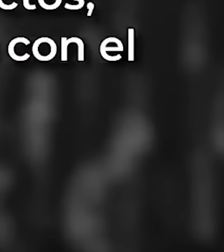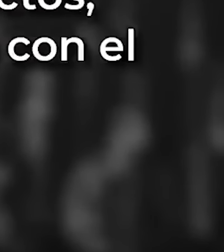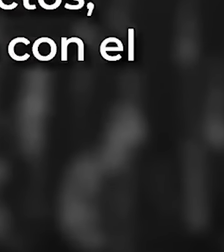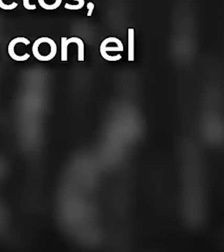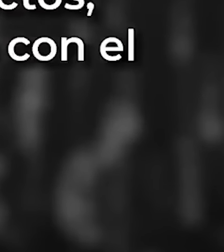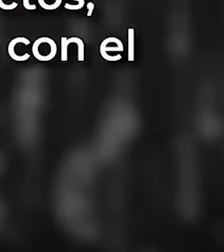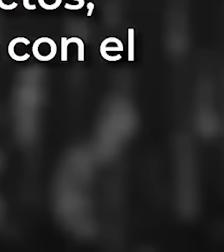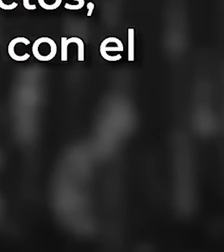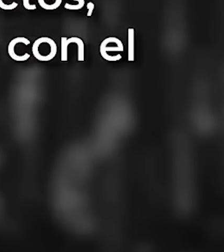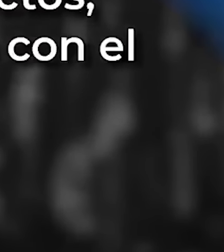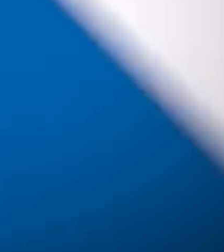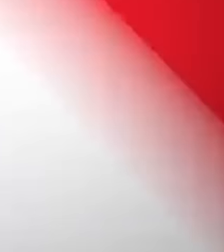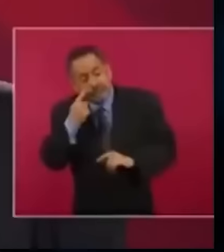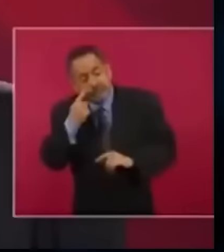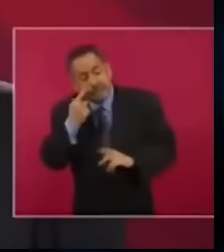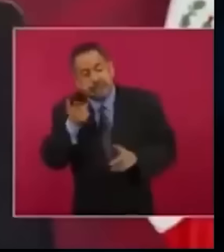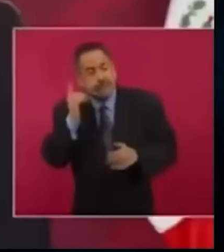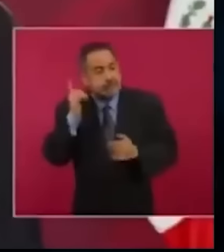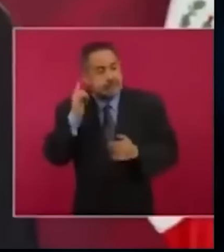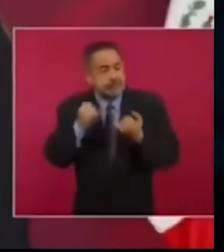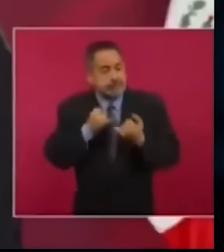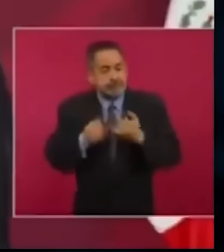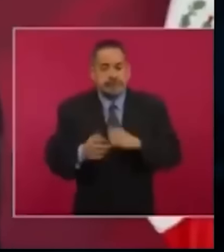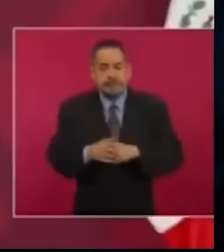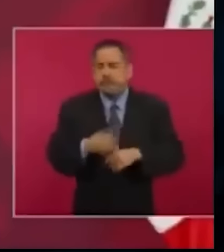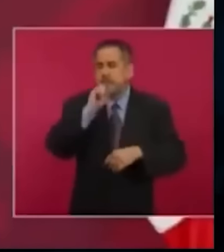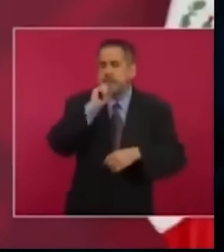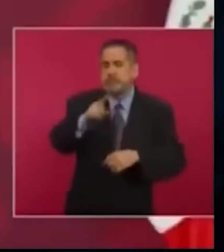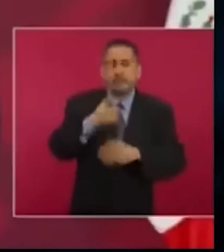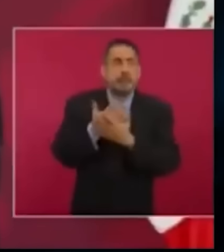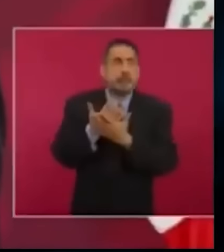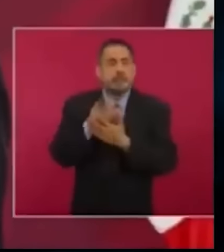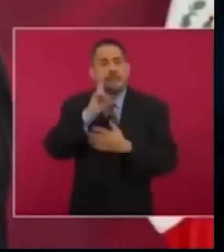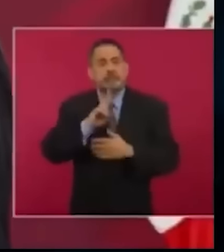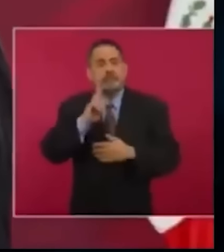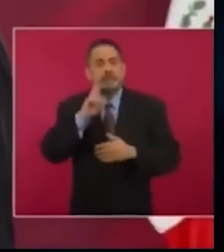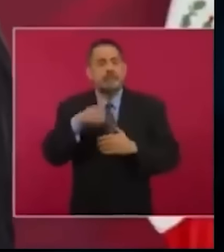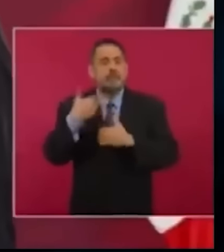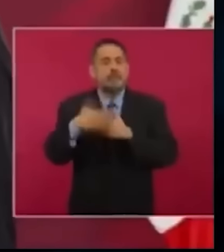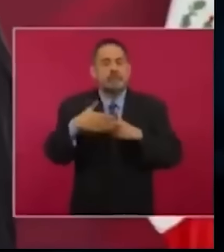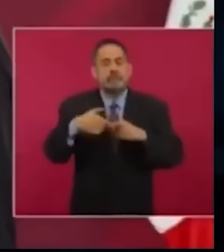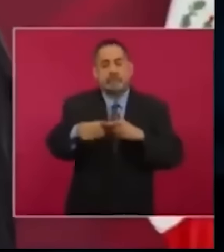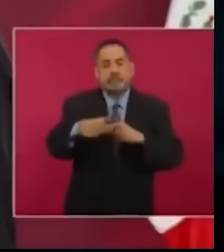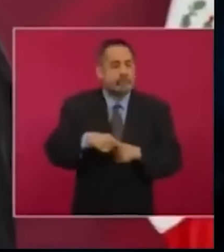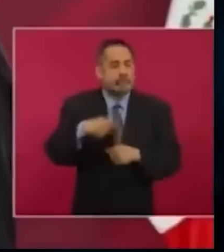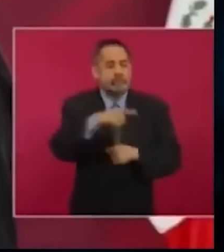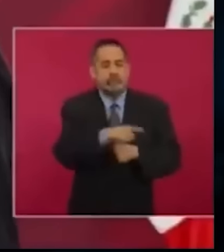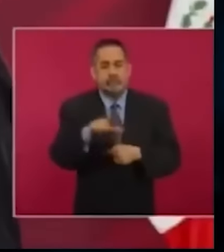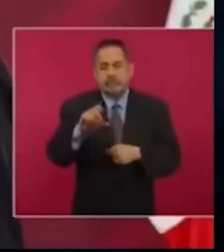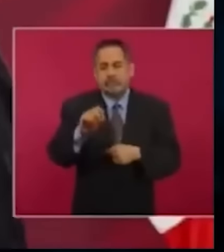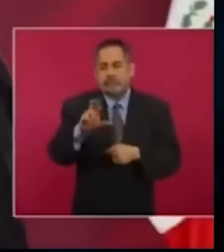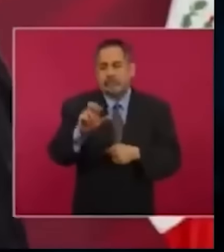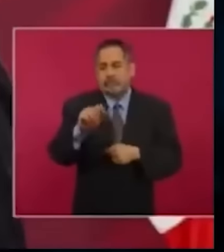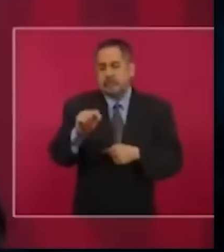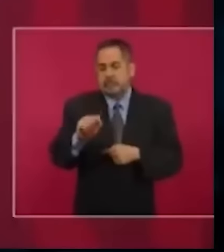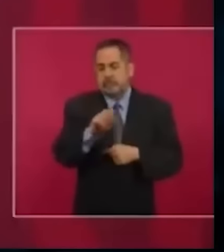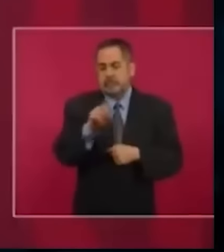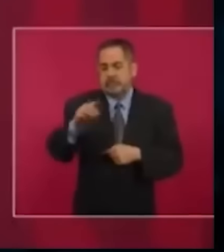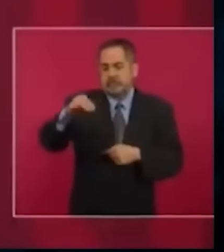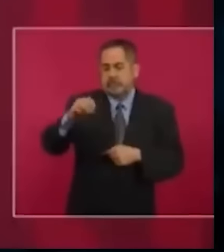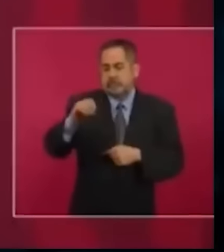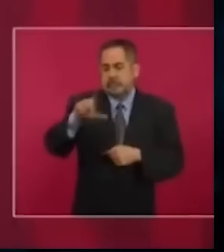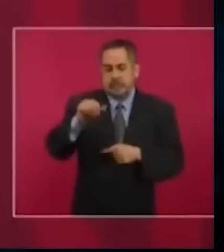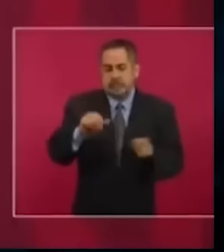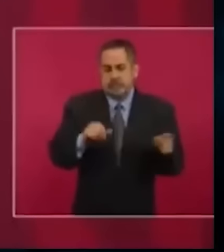ataque con el ataque como también estoy esperando que loré de Mola no